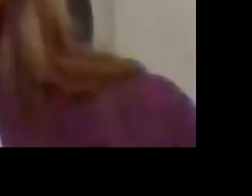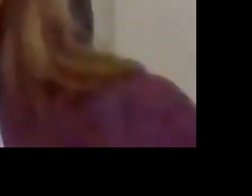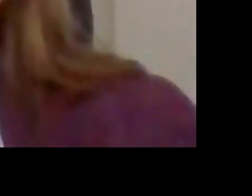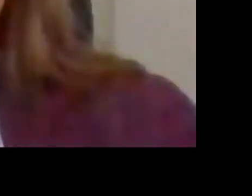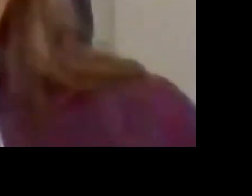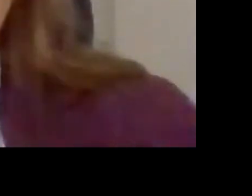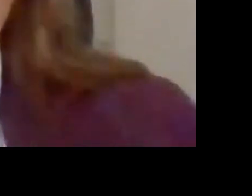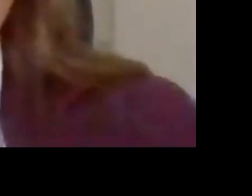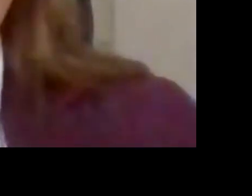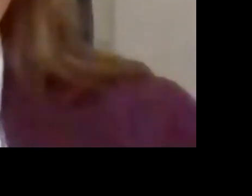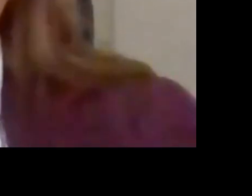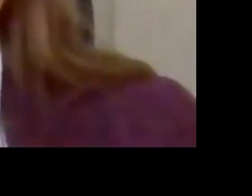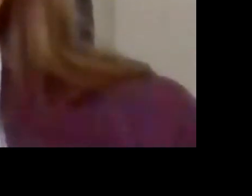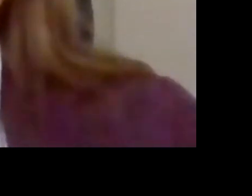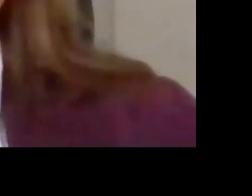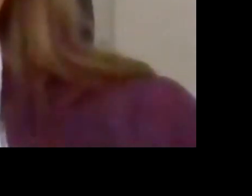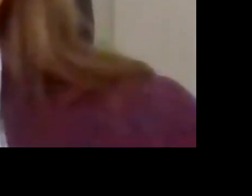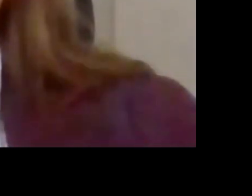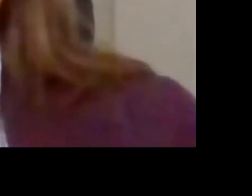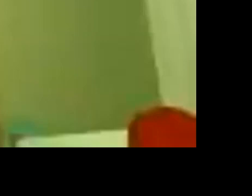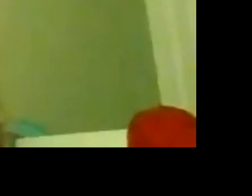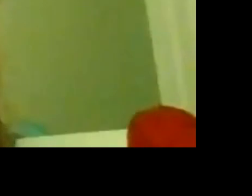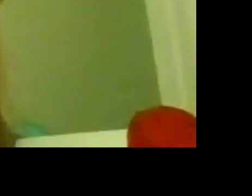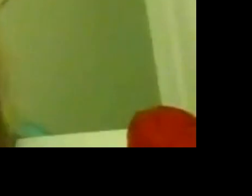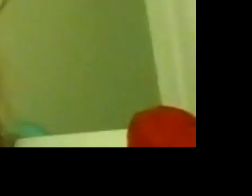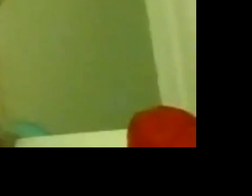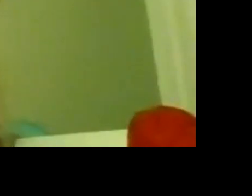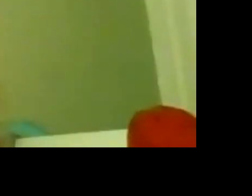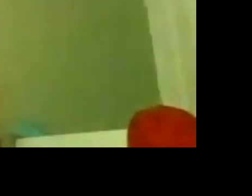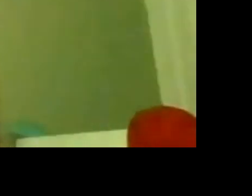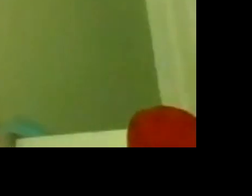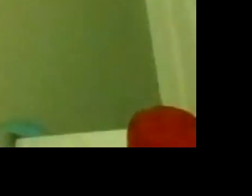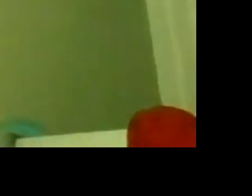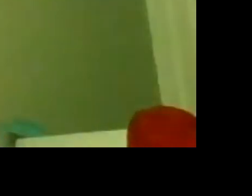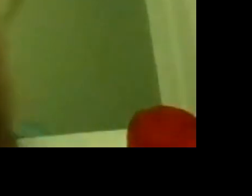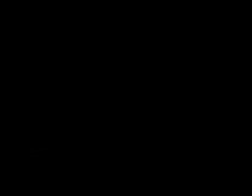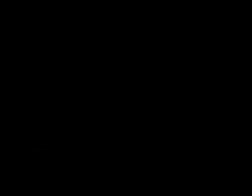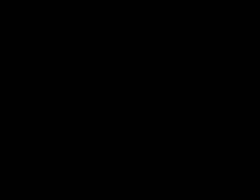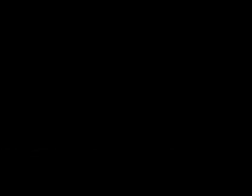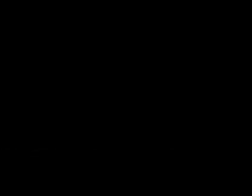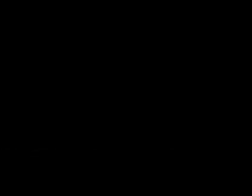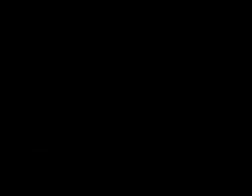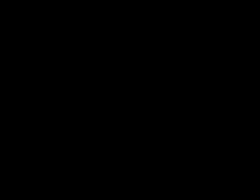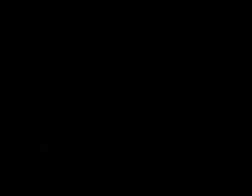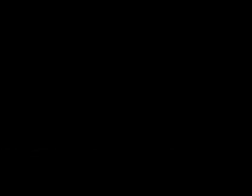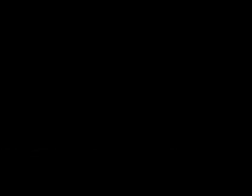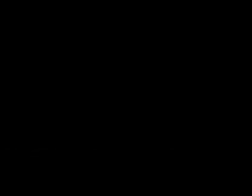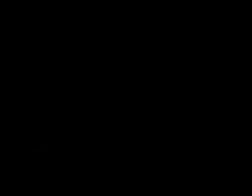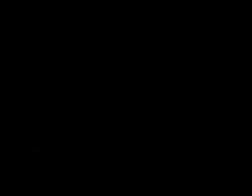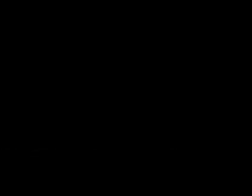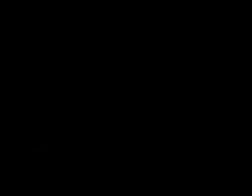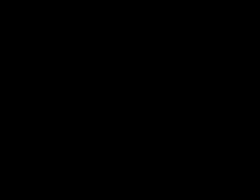mano Rubén Posniak. Ah, perfecto, Rubén. Pero no puede habilitar el micrófono. Tiene el micrófono deshabilitado,